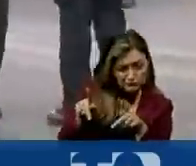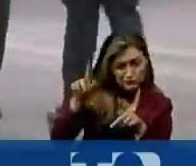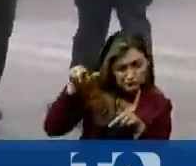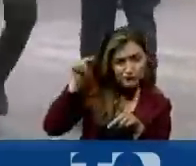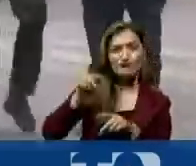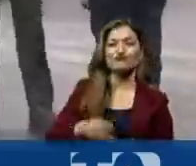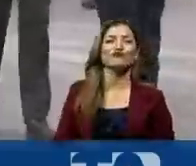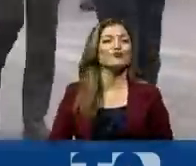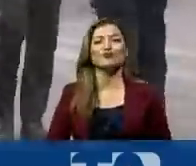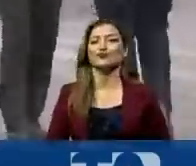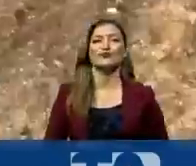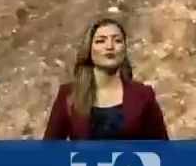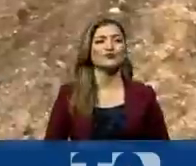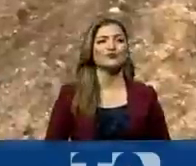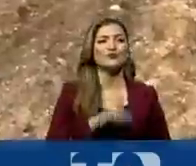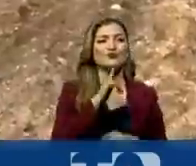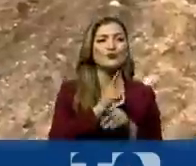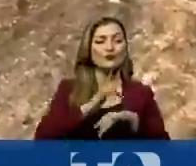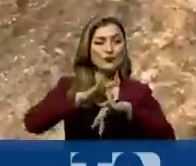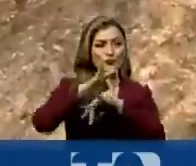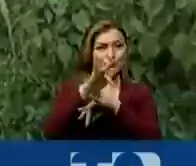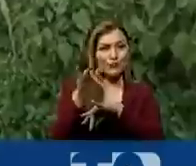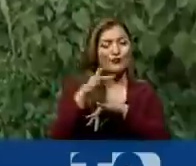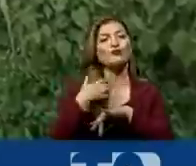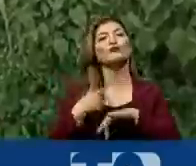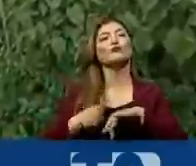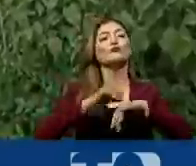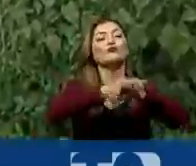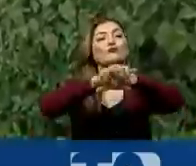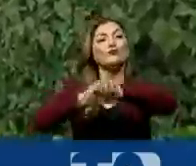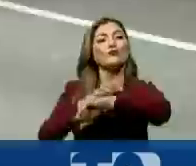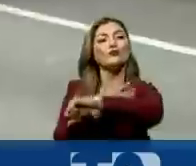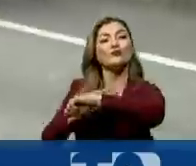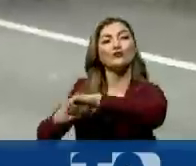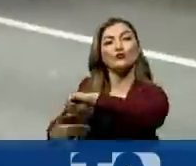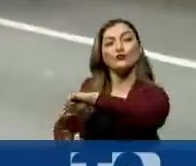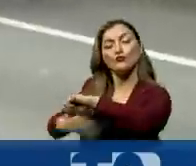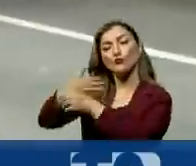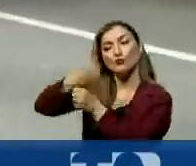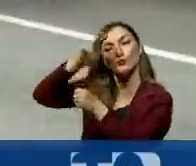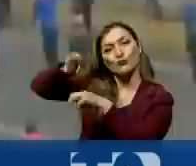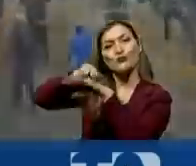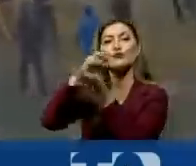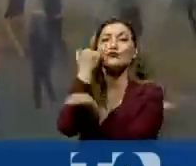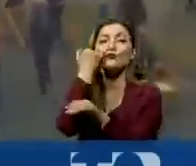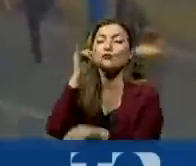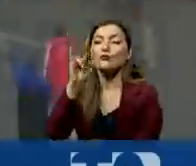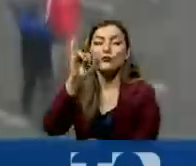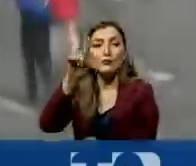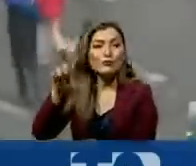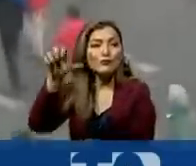es por eso en la madrugada se produjo la detención del presidente de la conaie porque no podemos